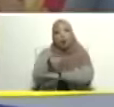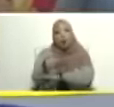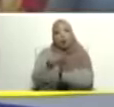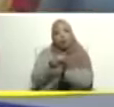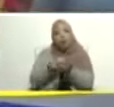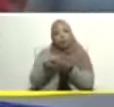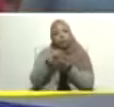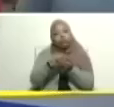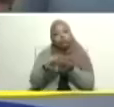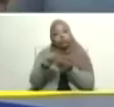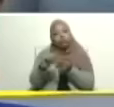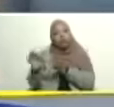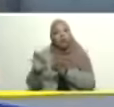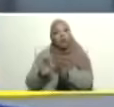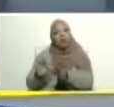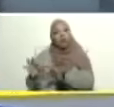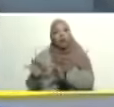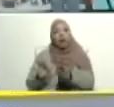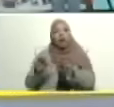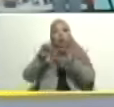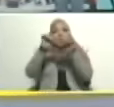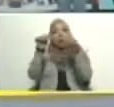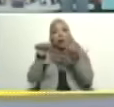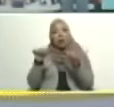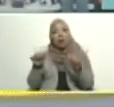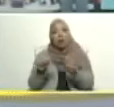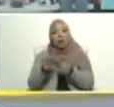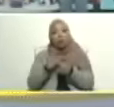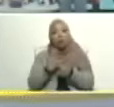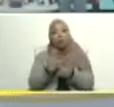escritores, dramaturgos, artistas,